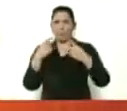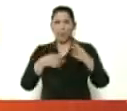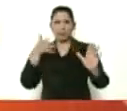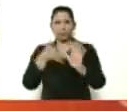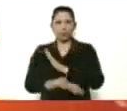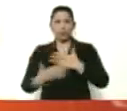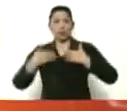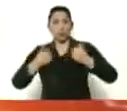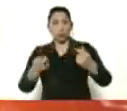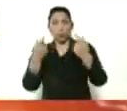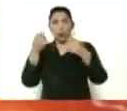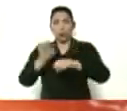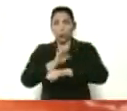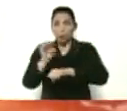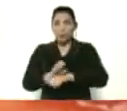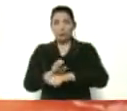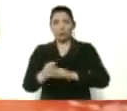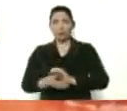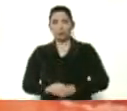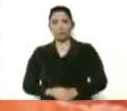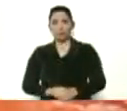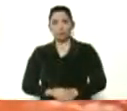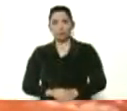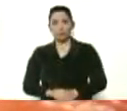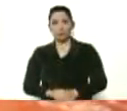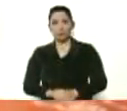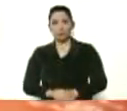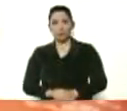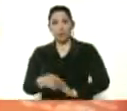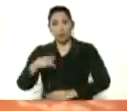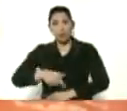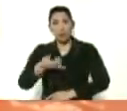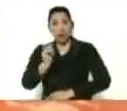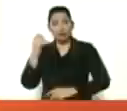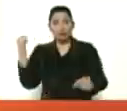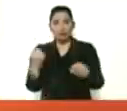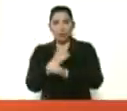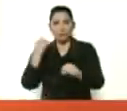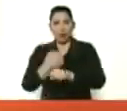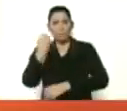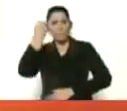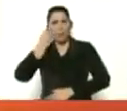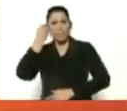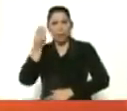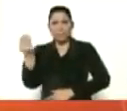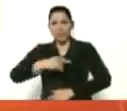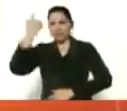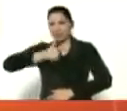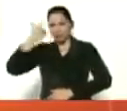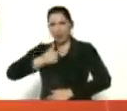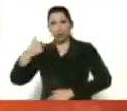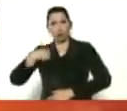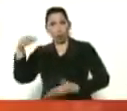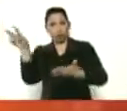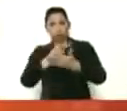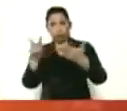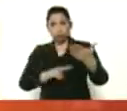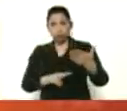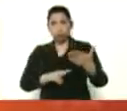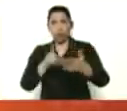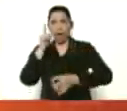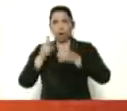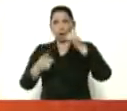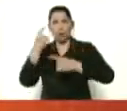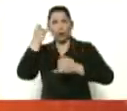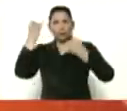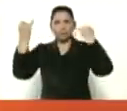salud, sobre la economía, sobre las finanzas. Aquí está un trabajo, creo que es lo más serio que he leído de algún